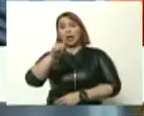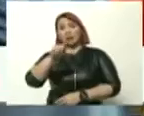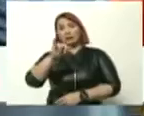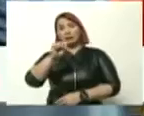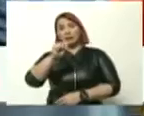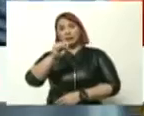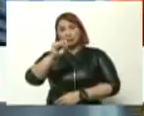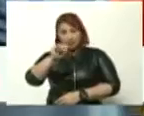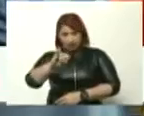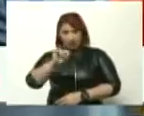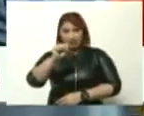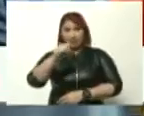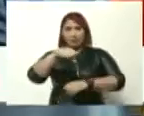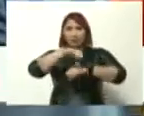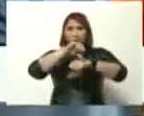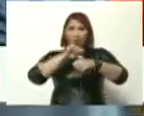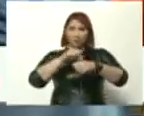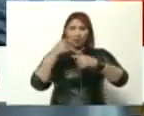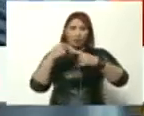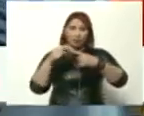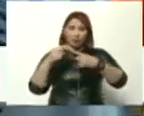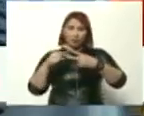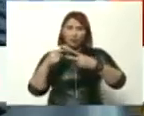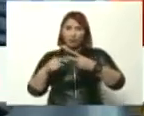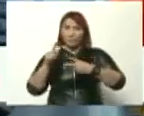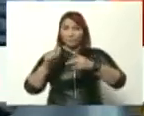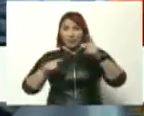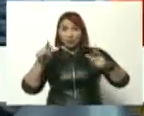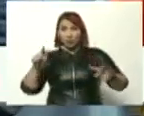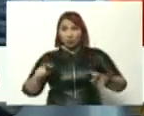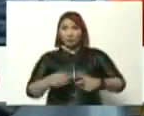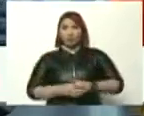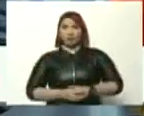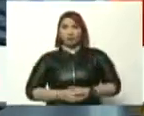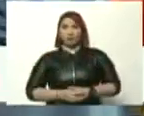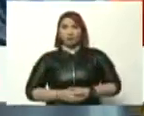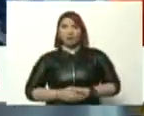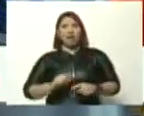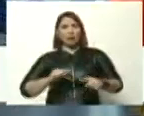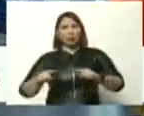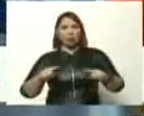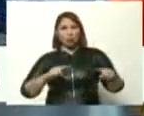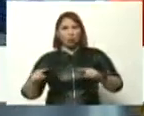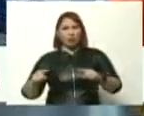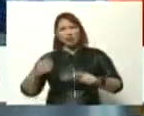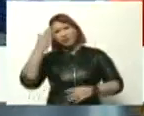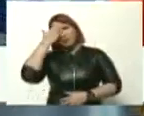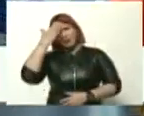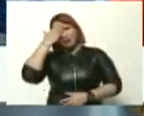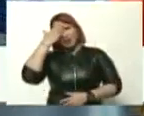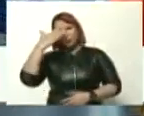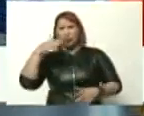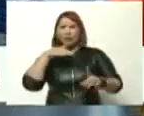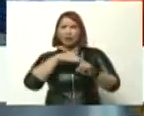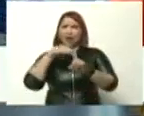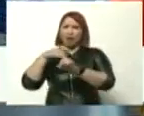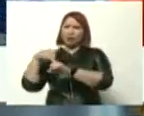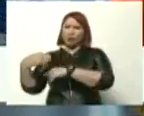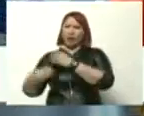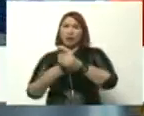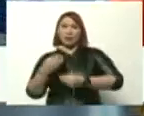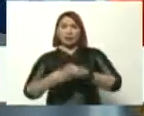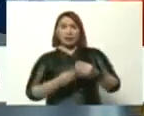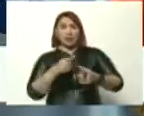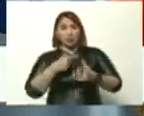quirófanos, etcétera. O sea, son personas que actúan sabiendo el daño que van a causar y por lo tanto